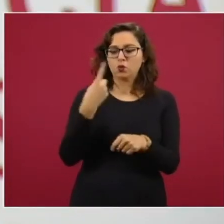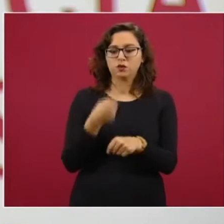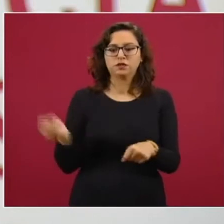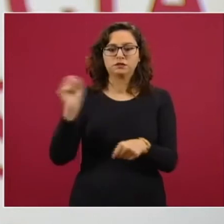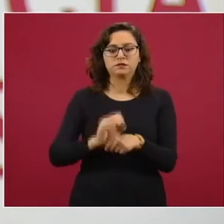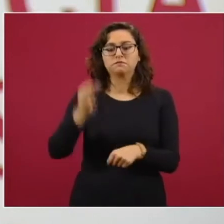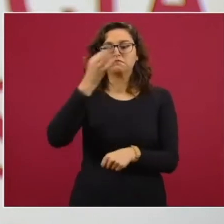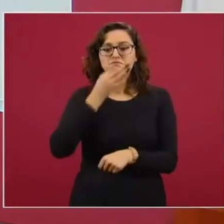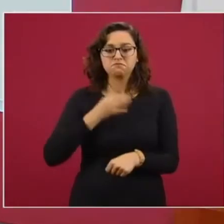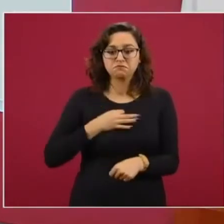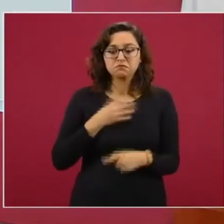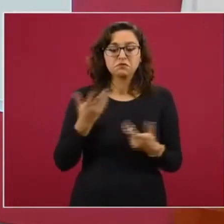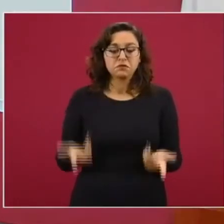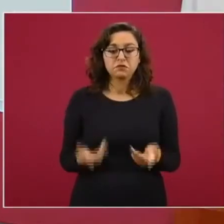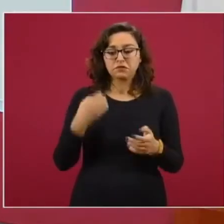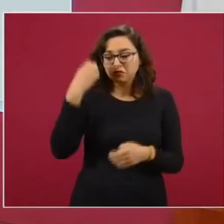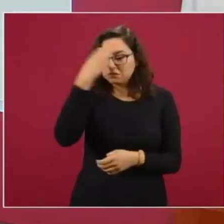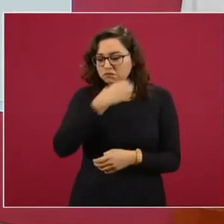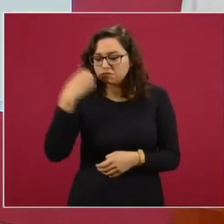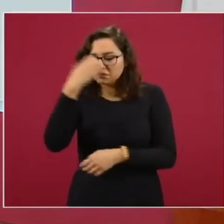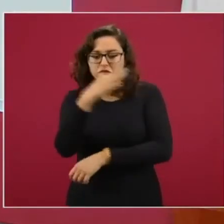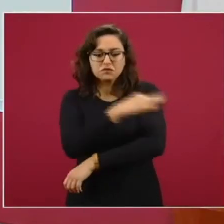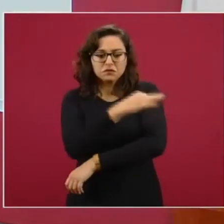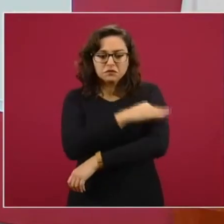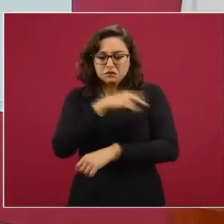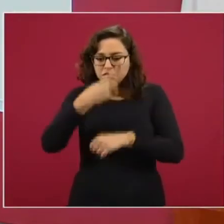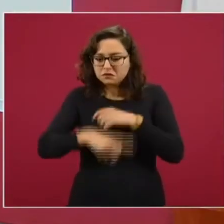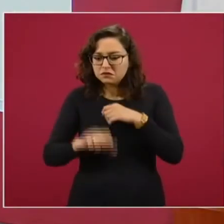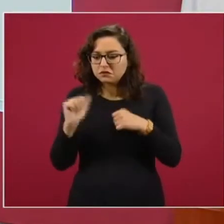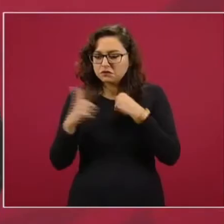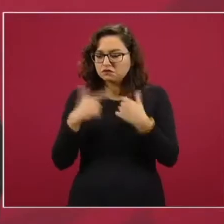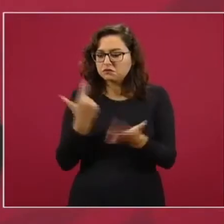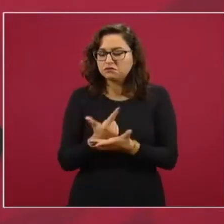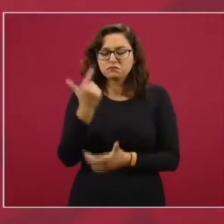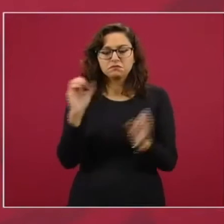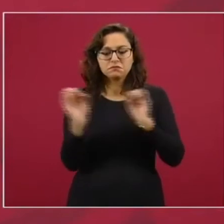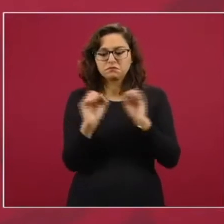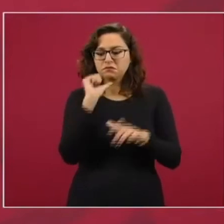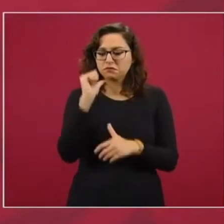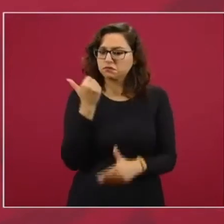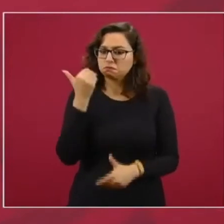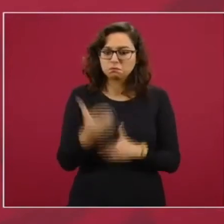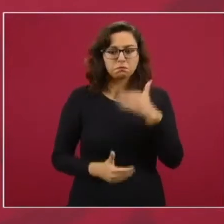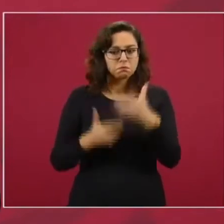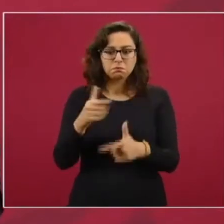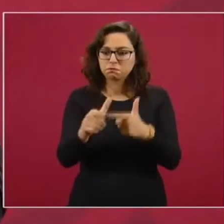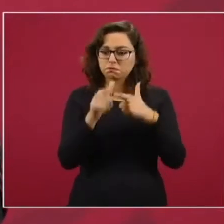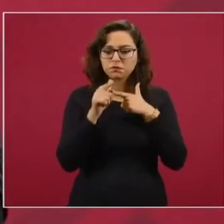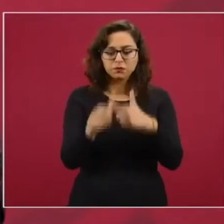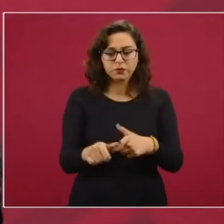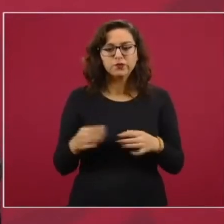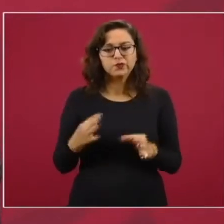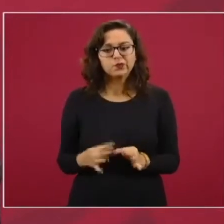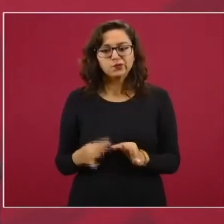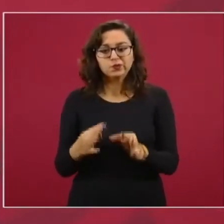no ha reportado efectos secundarios severos, avanza sin interrupciones o pausas. La vacuna está diseñada para